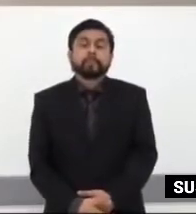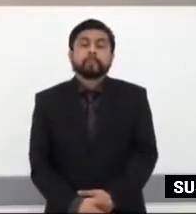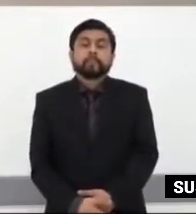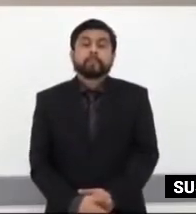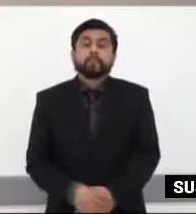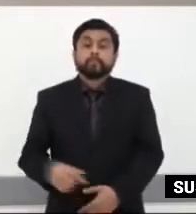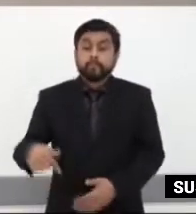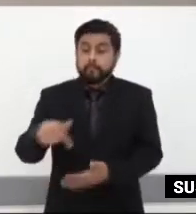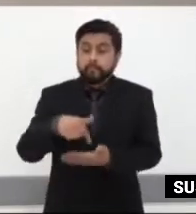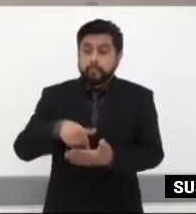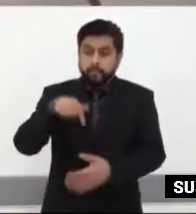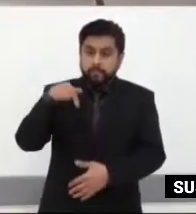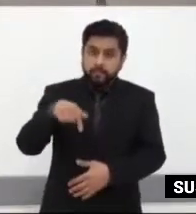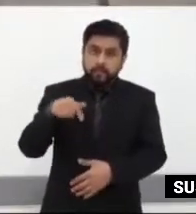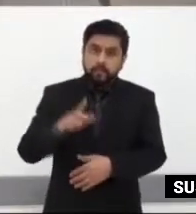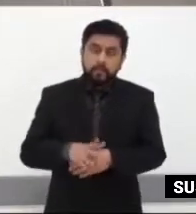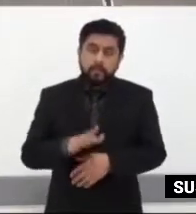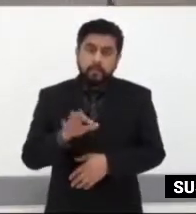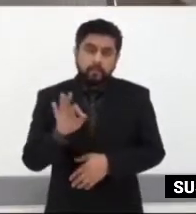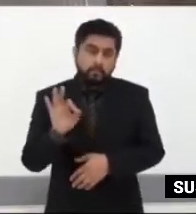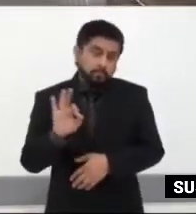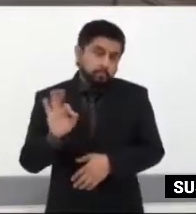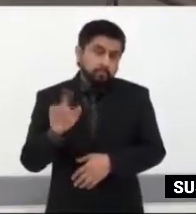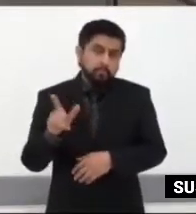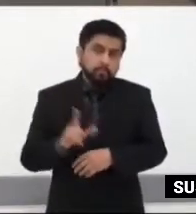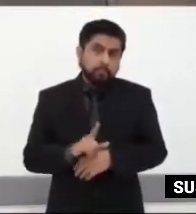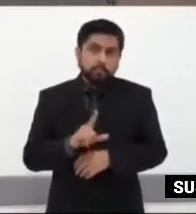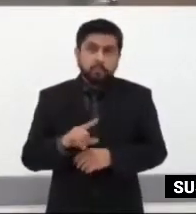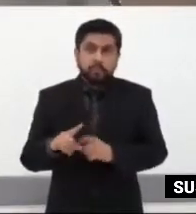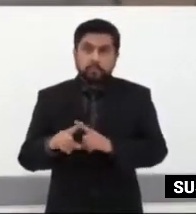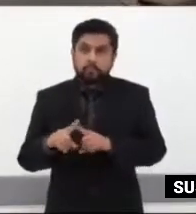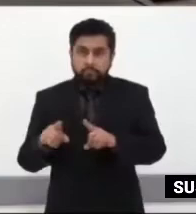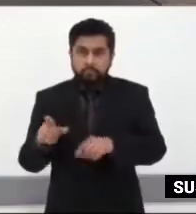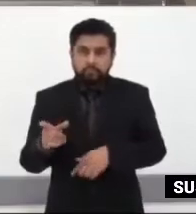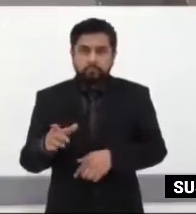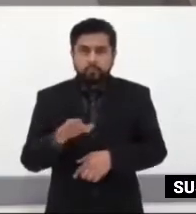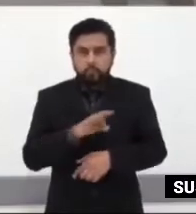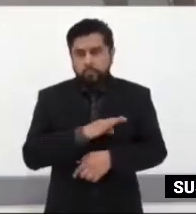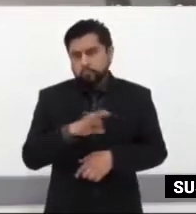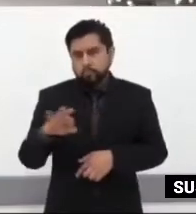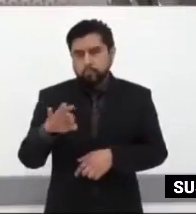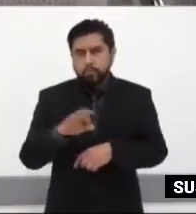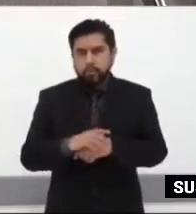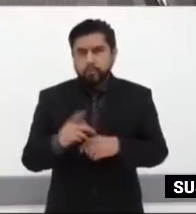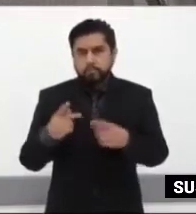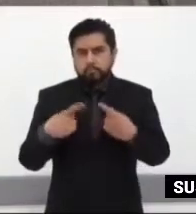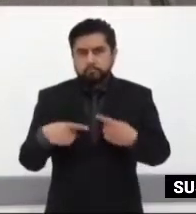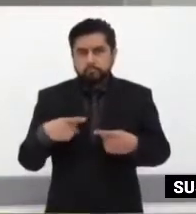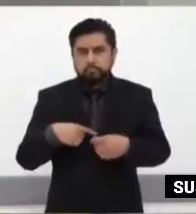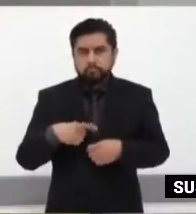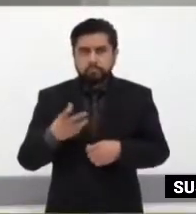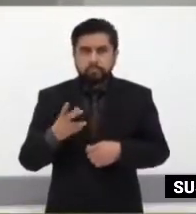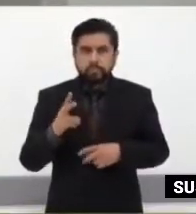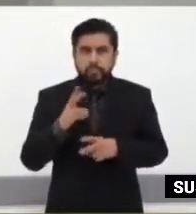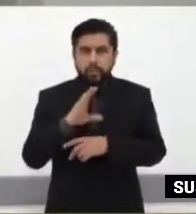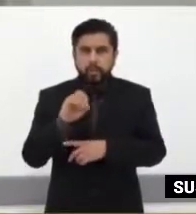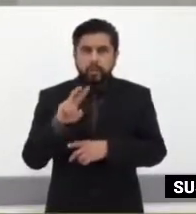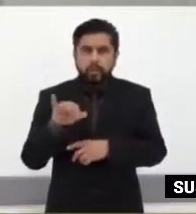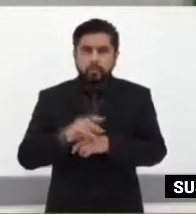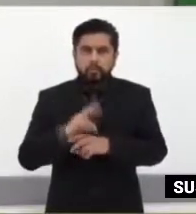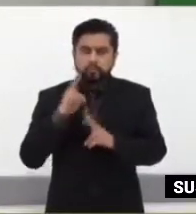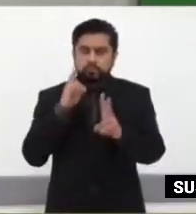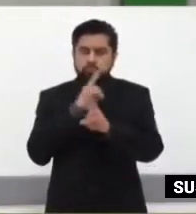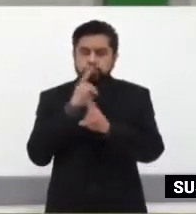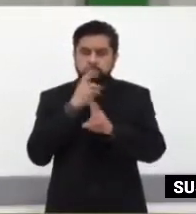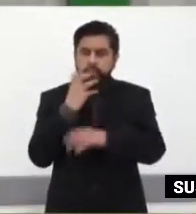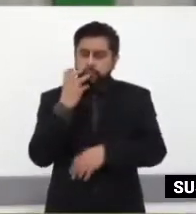Aquí tenemos la posibilidad de colocar con dos pacientes con oxígeno o vigilancia en el área de urgencias, en lo que decidimos